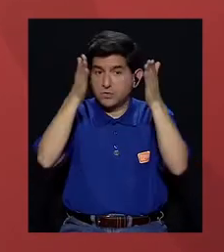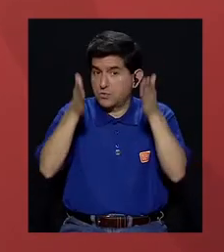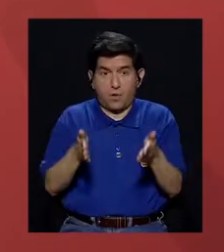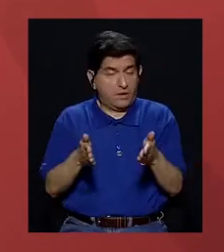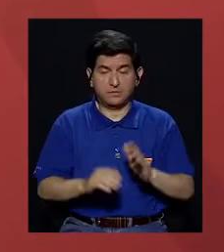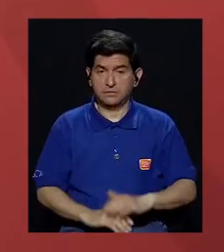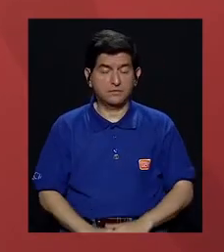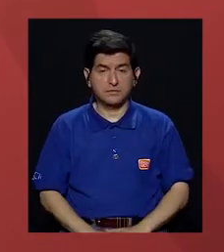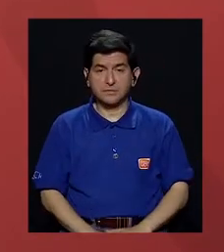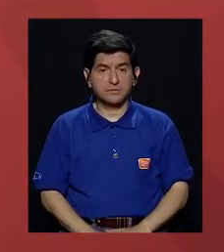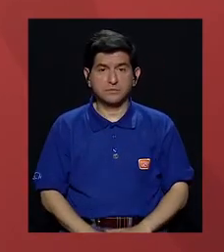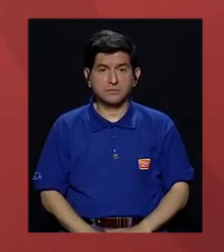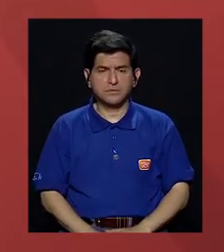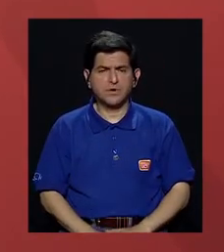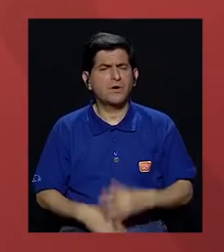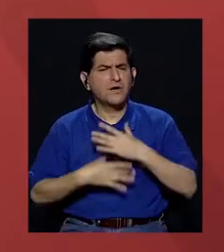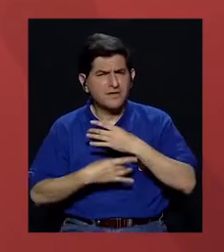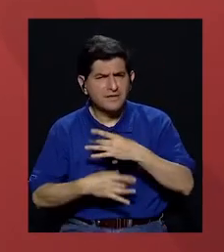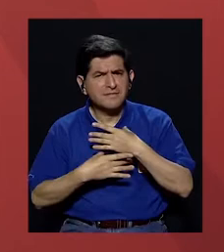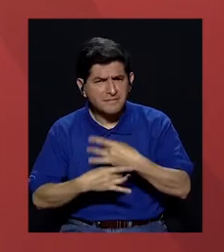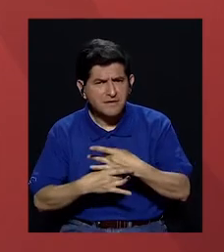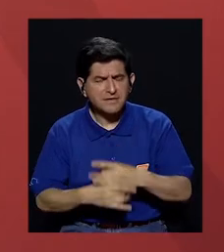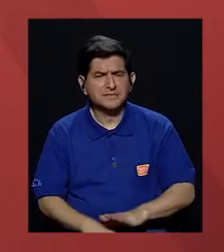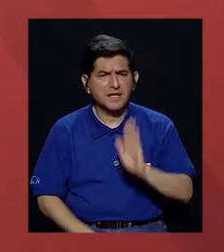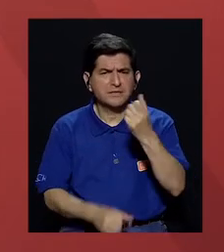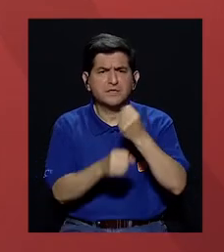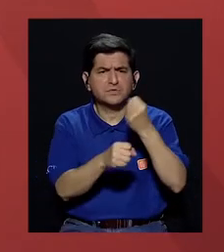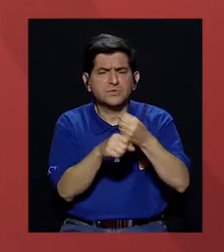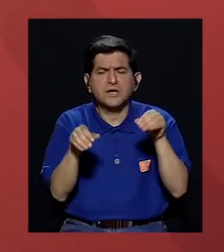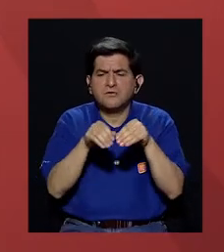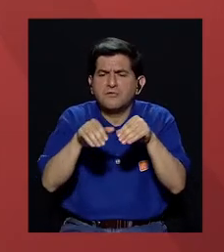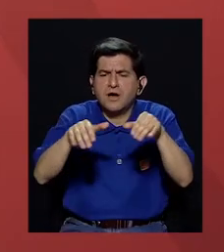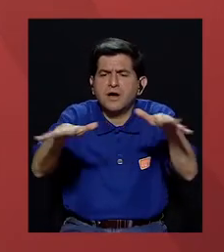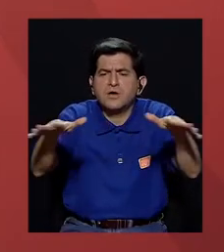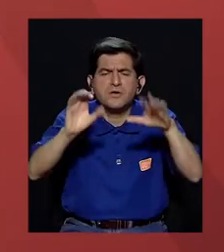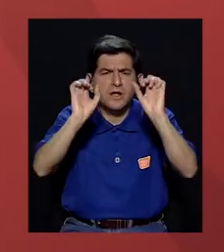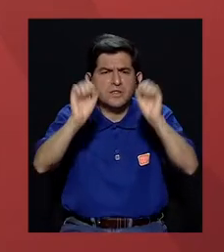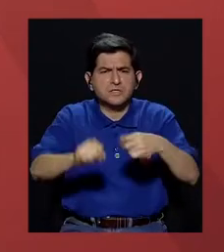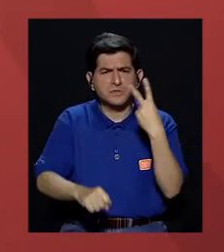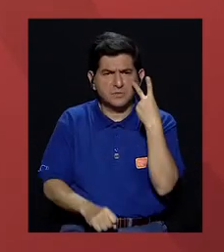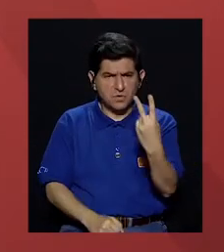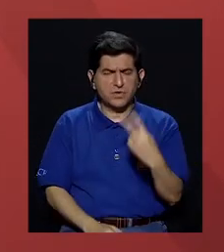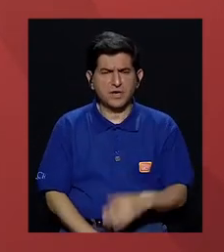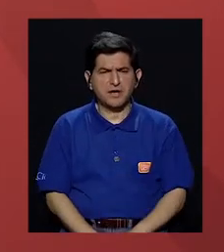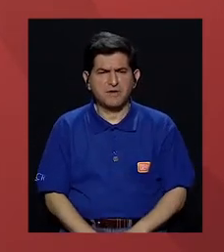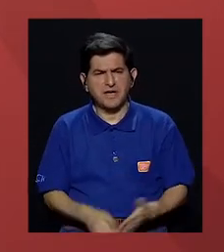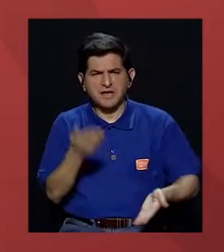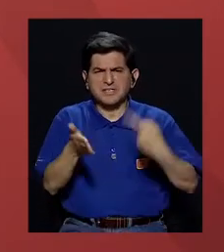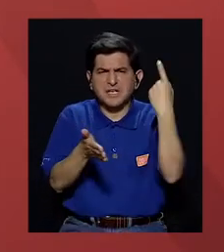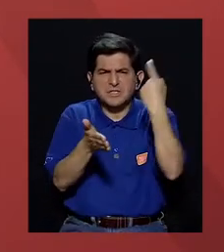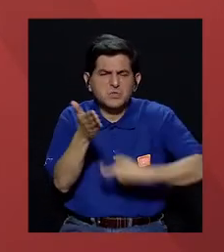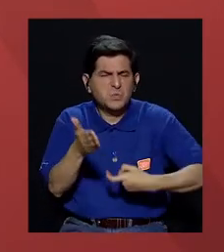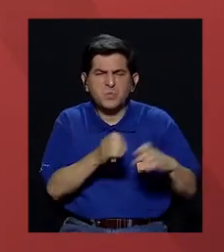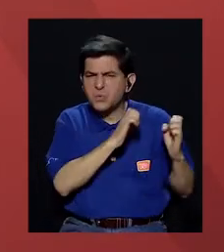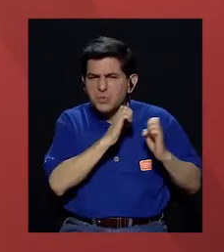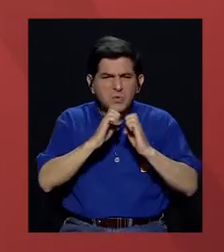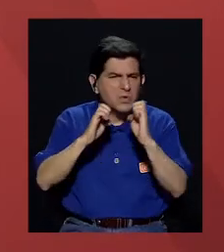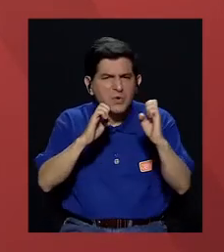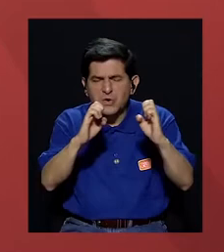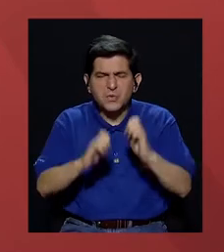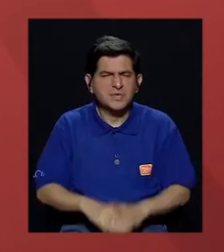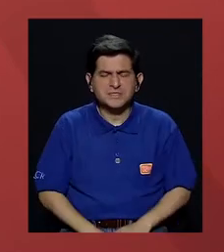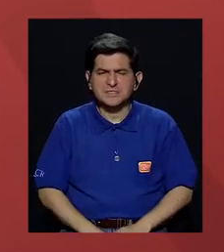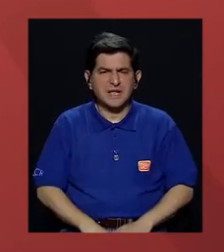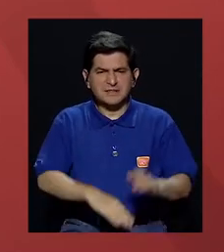candidato ni siquiera y un dato curioso es que su trabajo en redes se podía ver como tosco sin estrategia